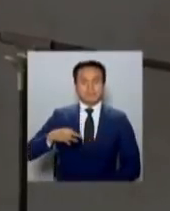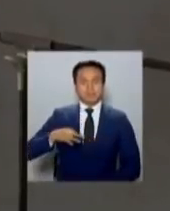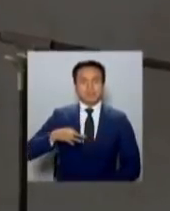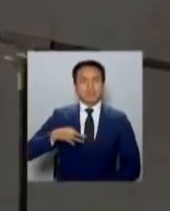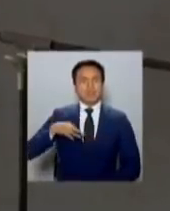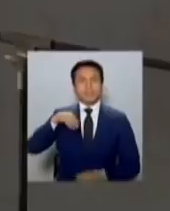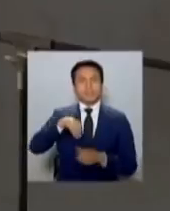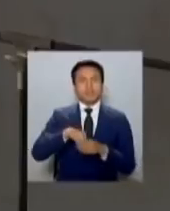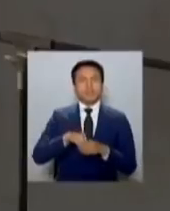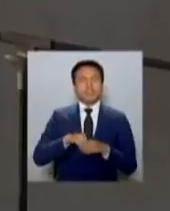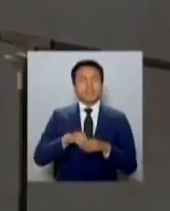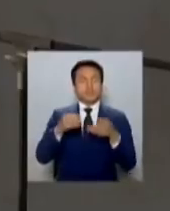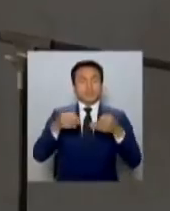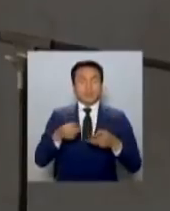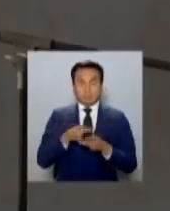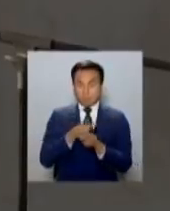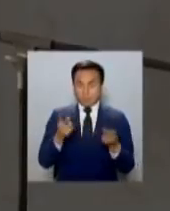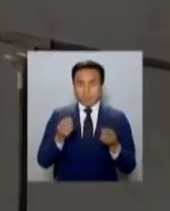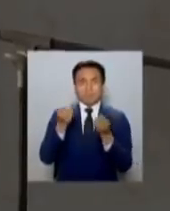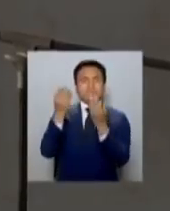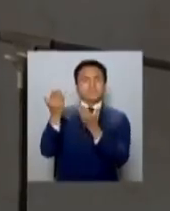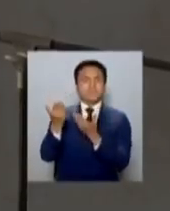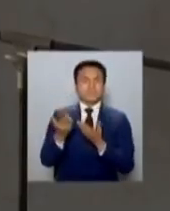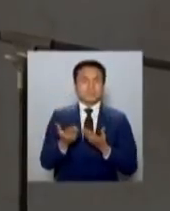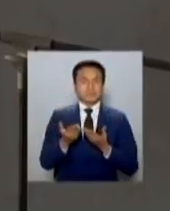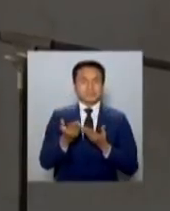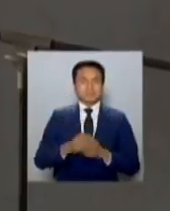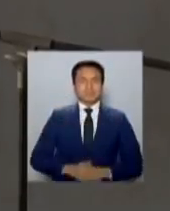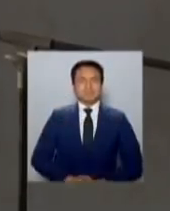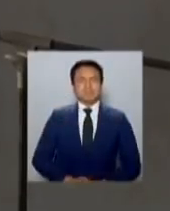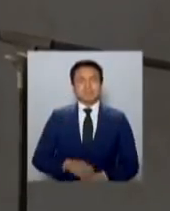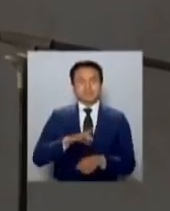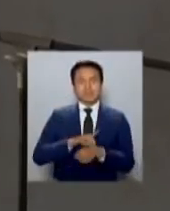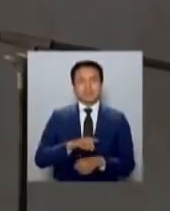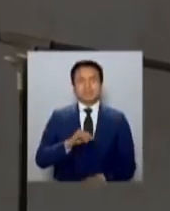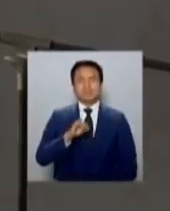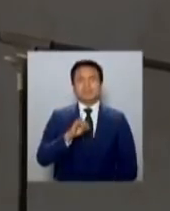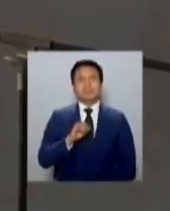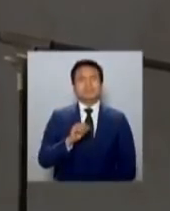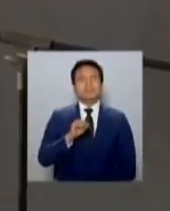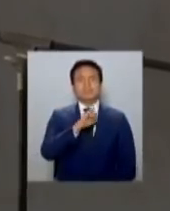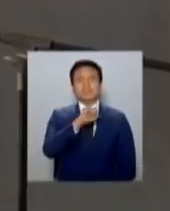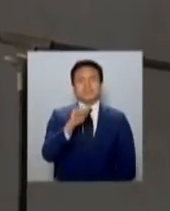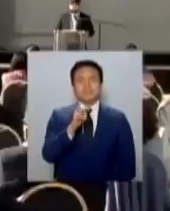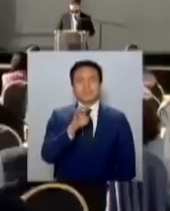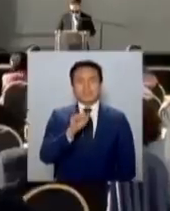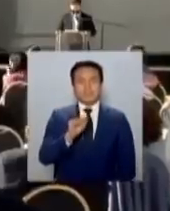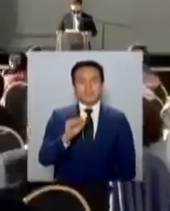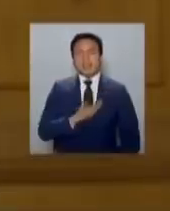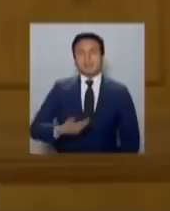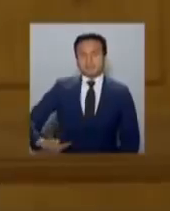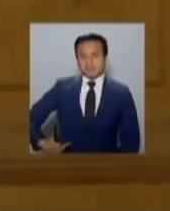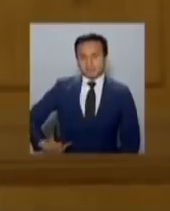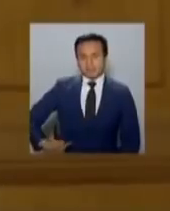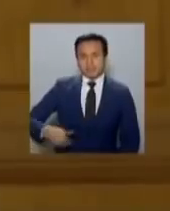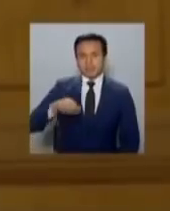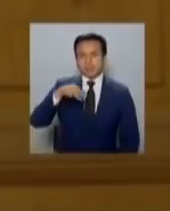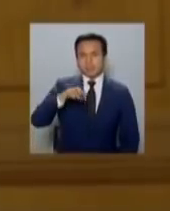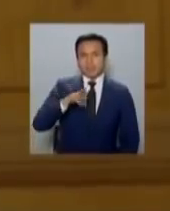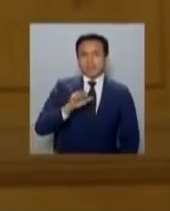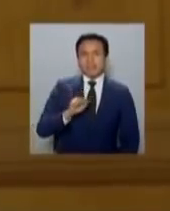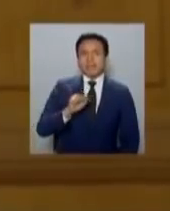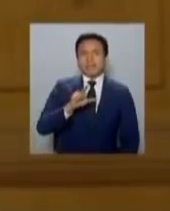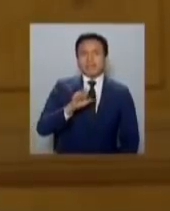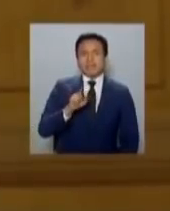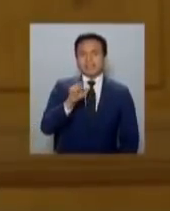Dice, mucho criterio y es muy equilibrado. Cuando se le pregunta qué rol va a jugar desde el Ministerio de Economía, creo